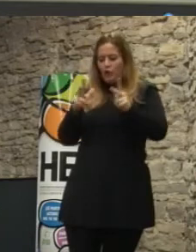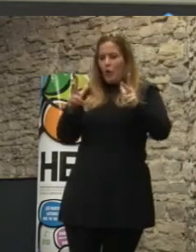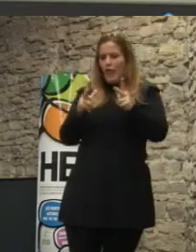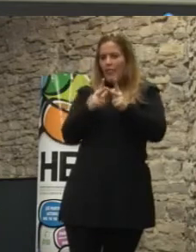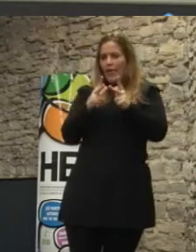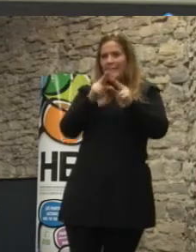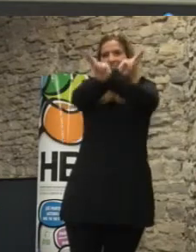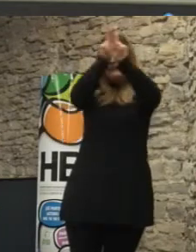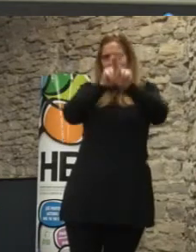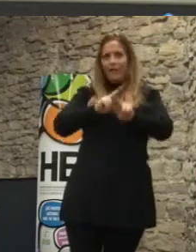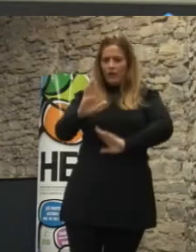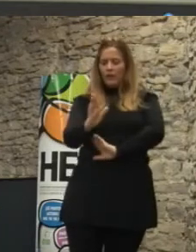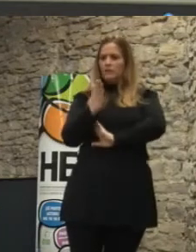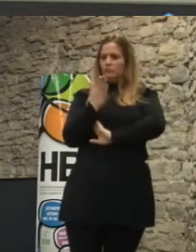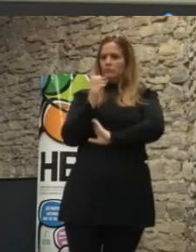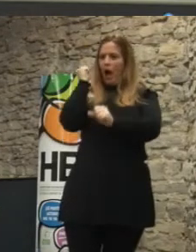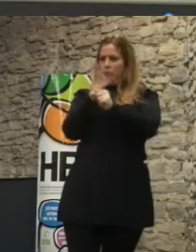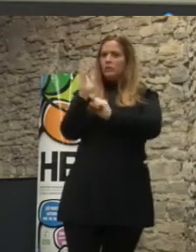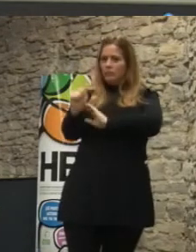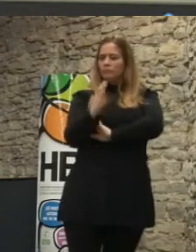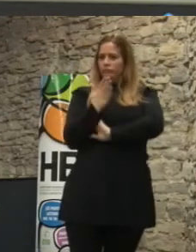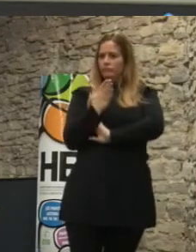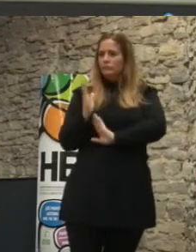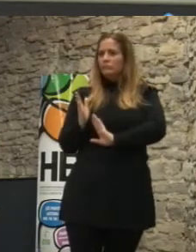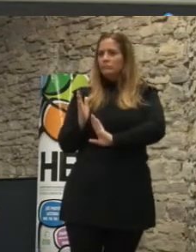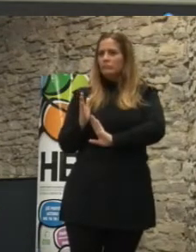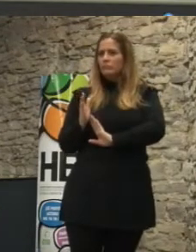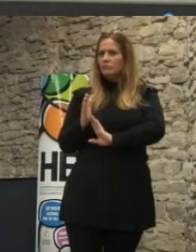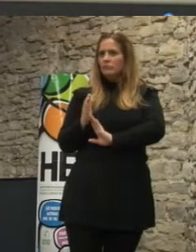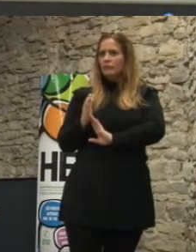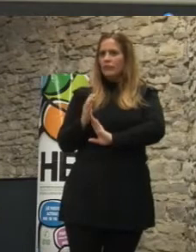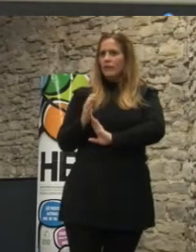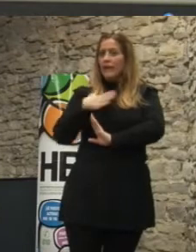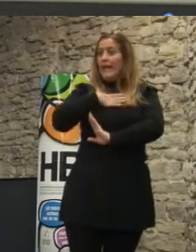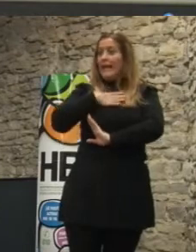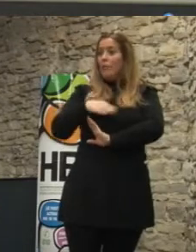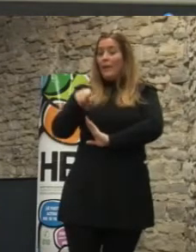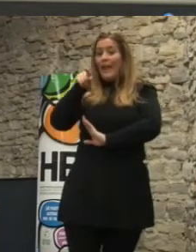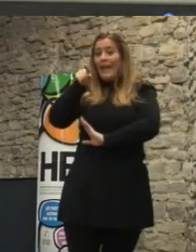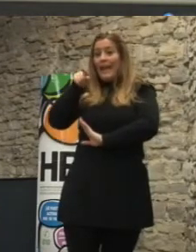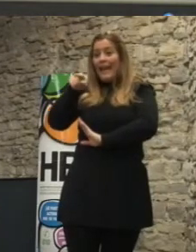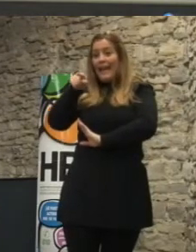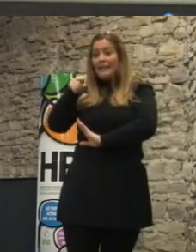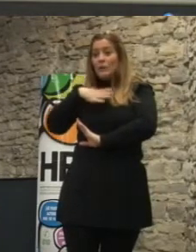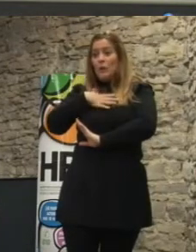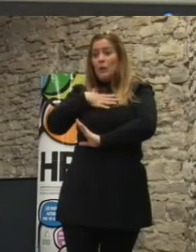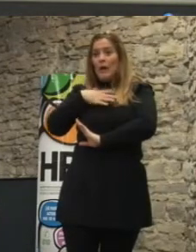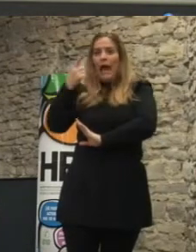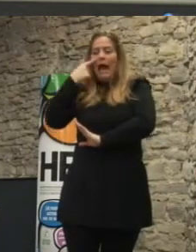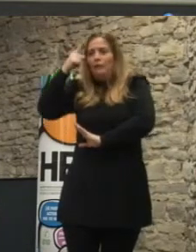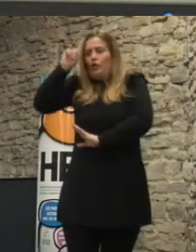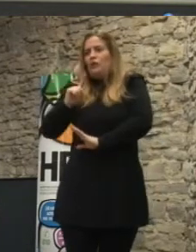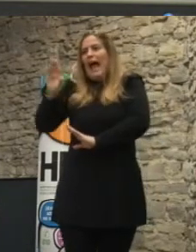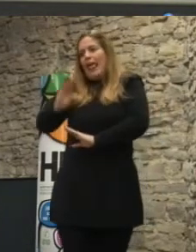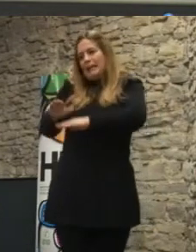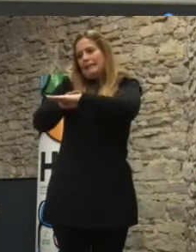¿no? Y que va a modificar o puede modificar, es más, yo creo que es inevitable, vamos a llegar a la renta básica de una forma o de